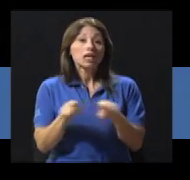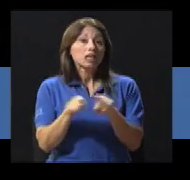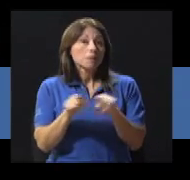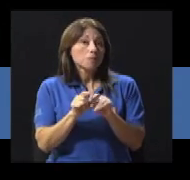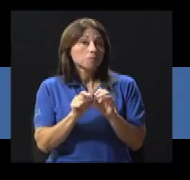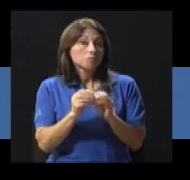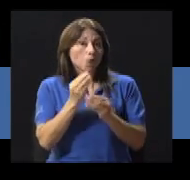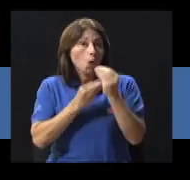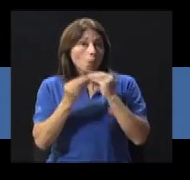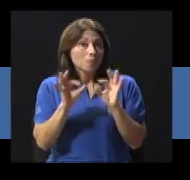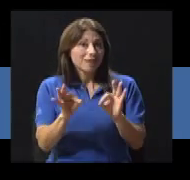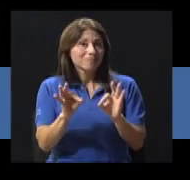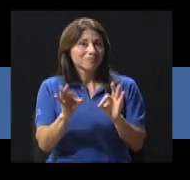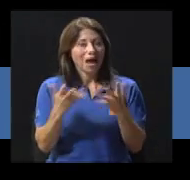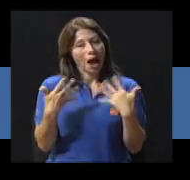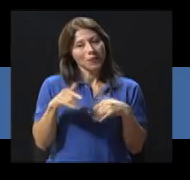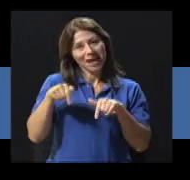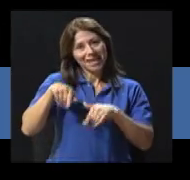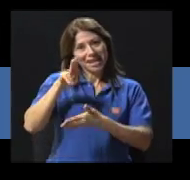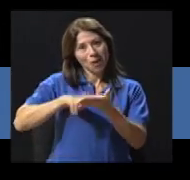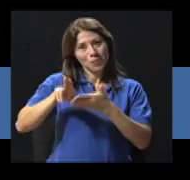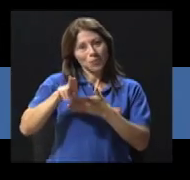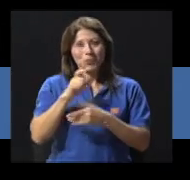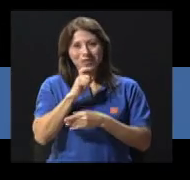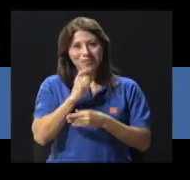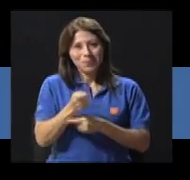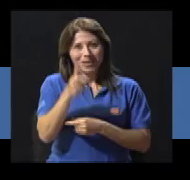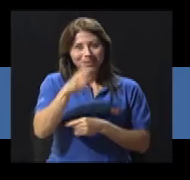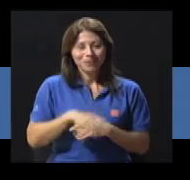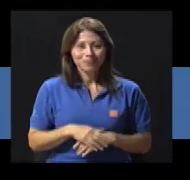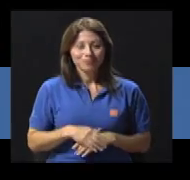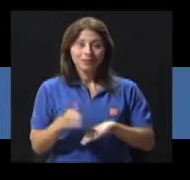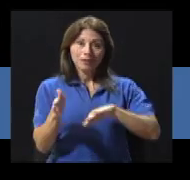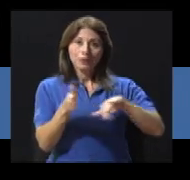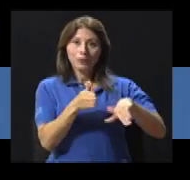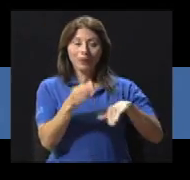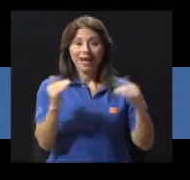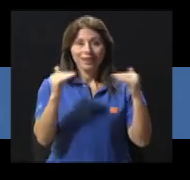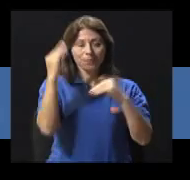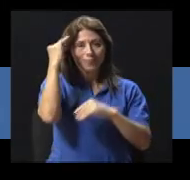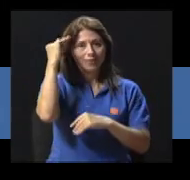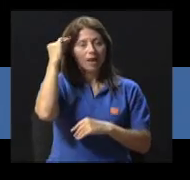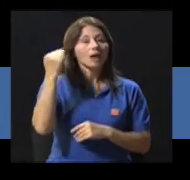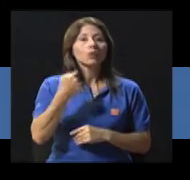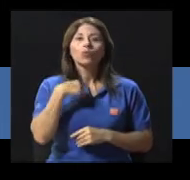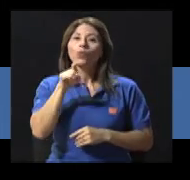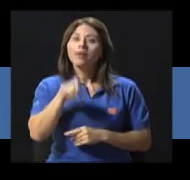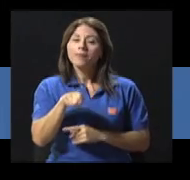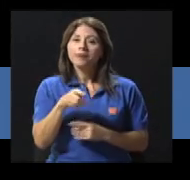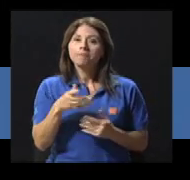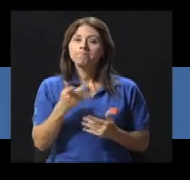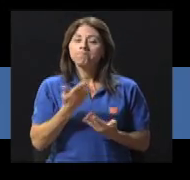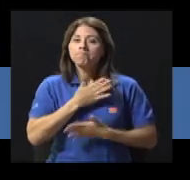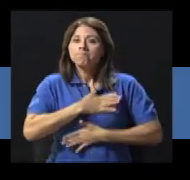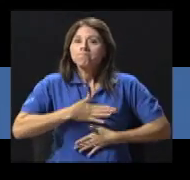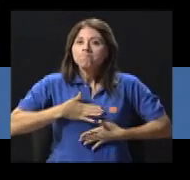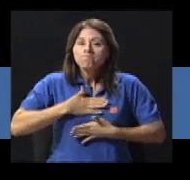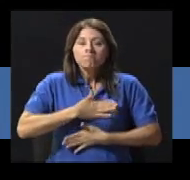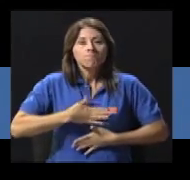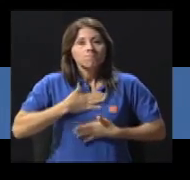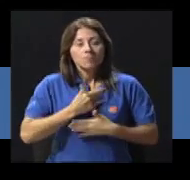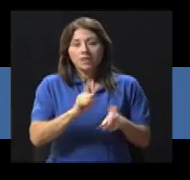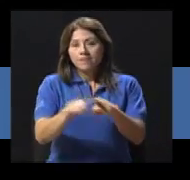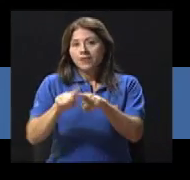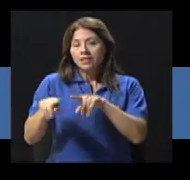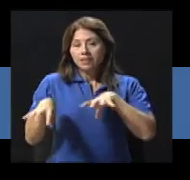como mentales, y en la medida de lo posible, pues comer bien, aunque aquí en la U cuesta un poquito. Mentalmente, bueno, uno debería